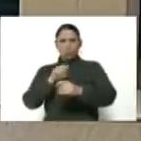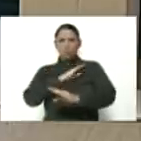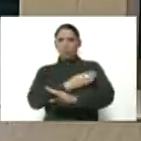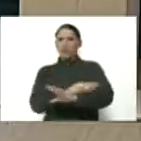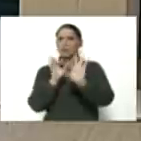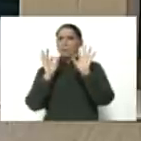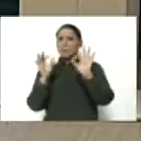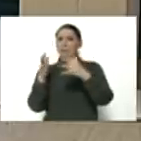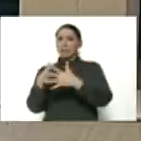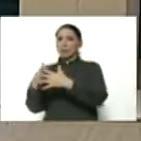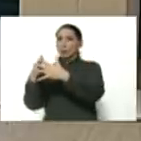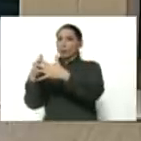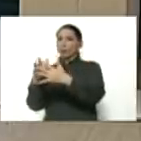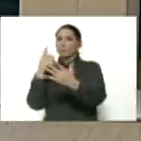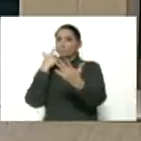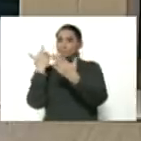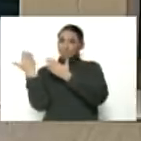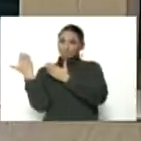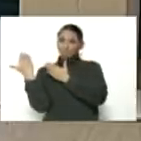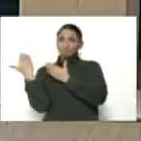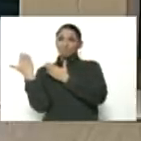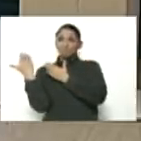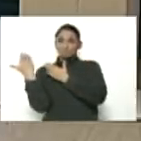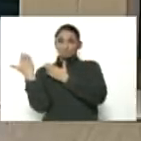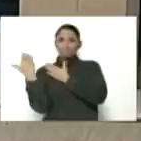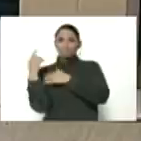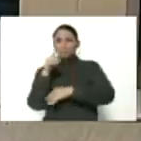de los Estados Unidos de Norteamérica desde